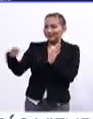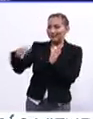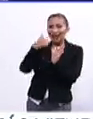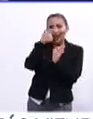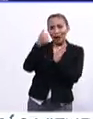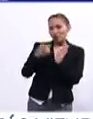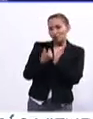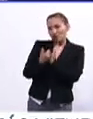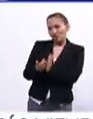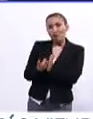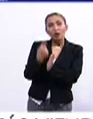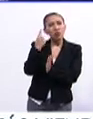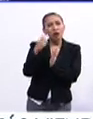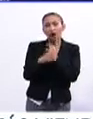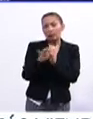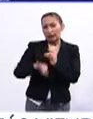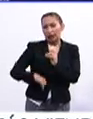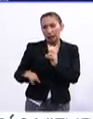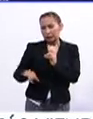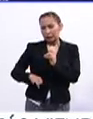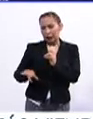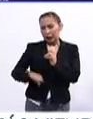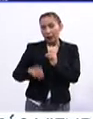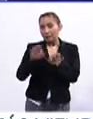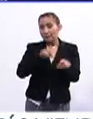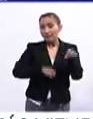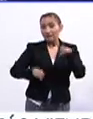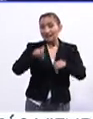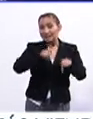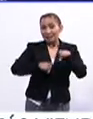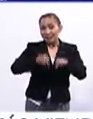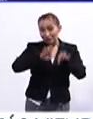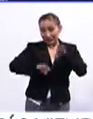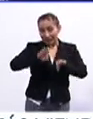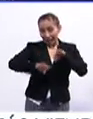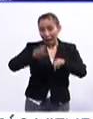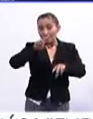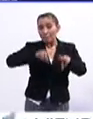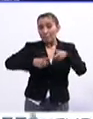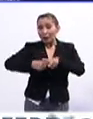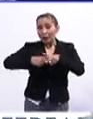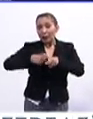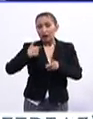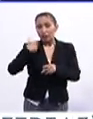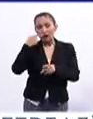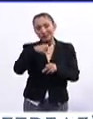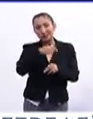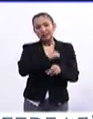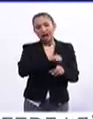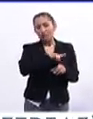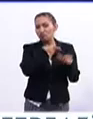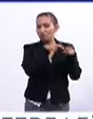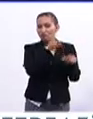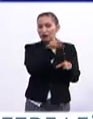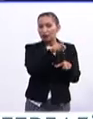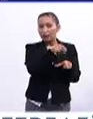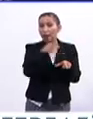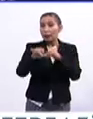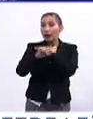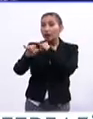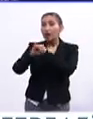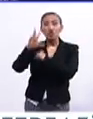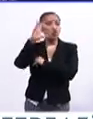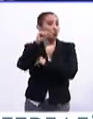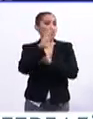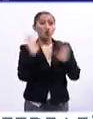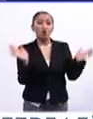así. Y hay una cosa muy interesante de las de física y matemáticas. Nosotros habíamos pensado seguir con salud, pero en las redes sociales nos